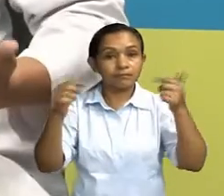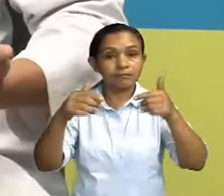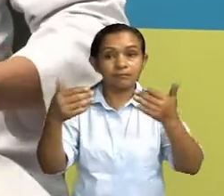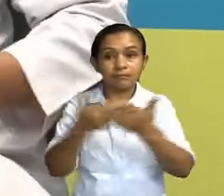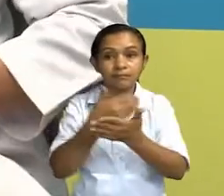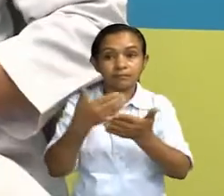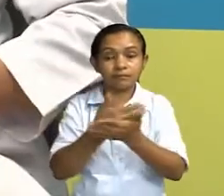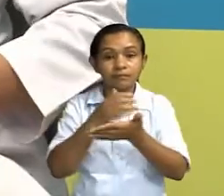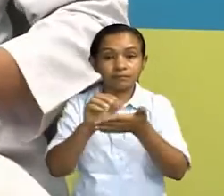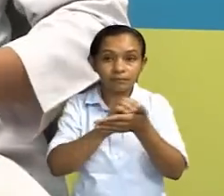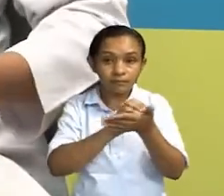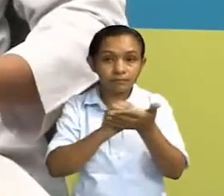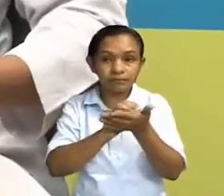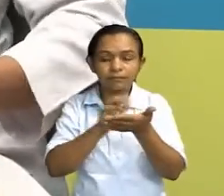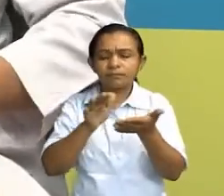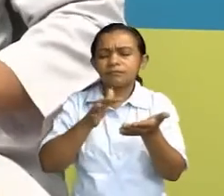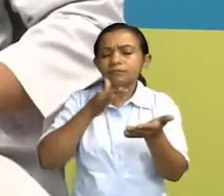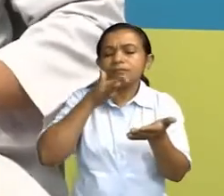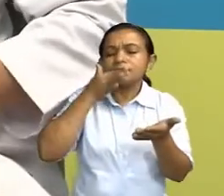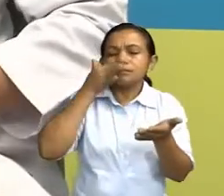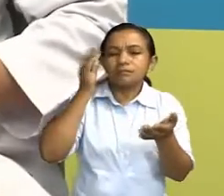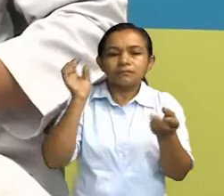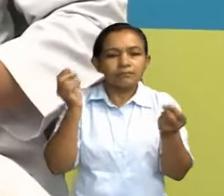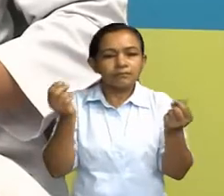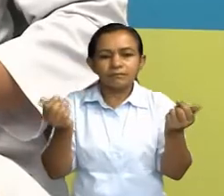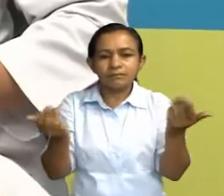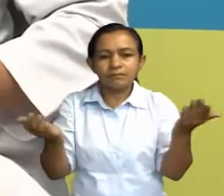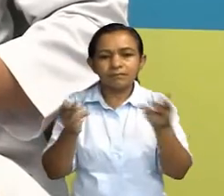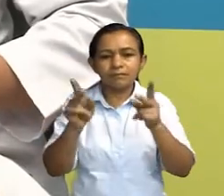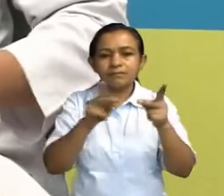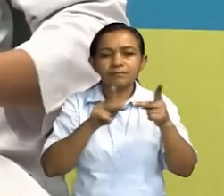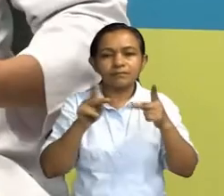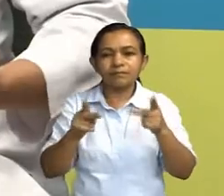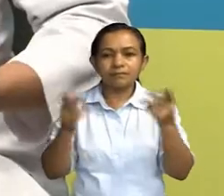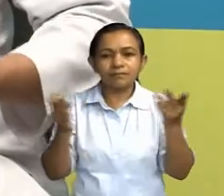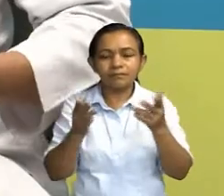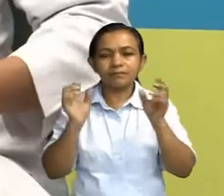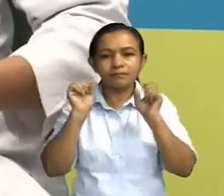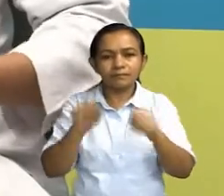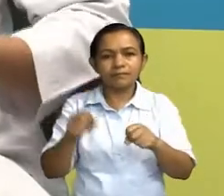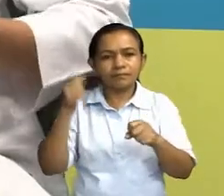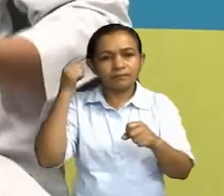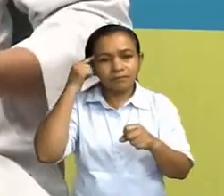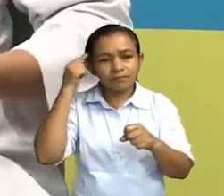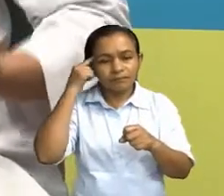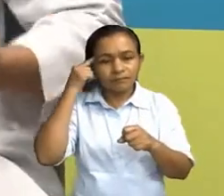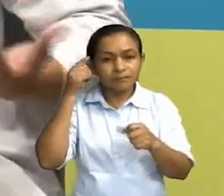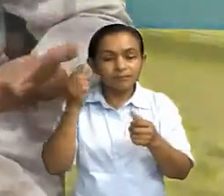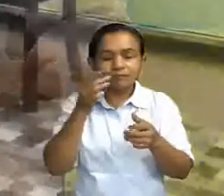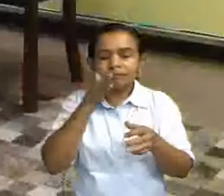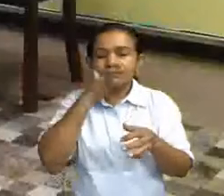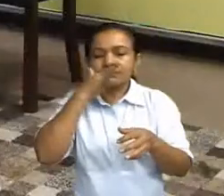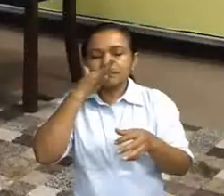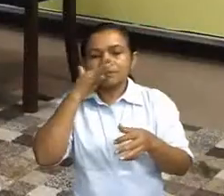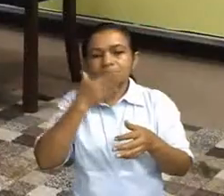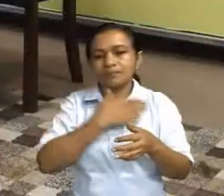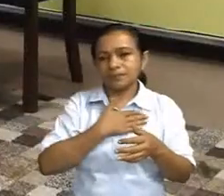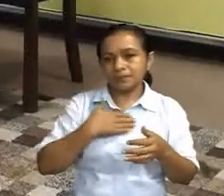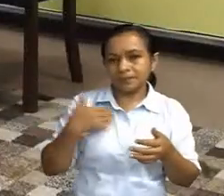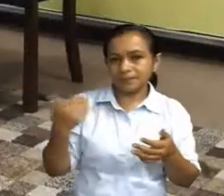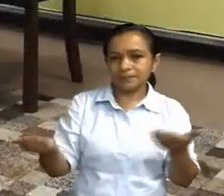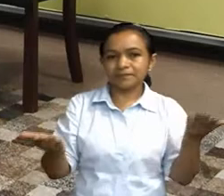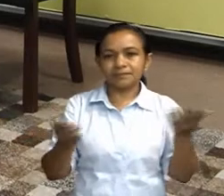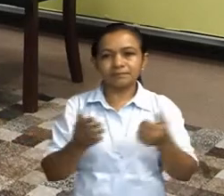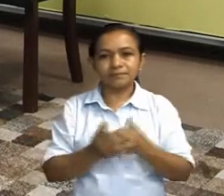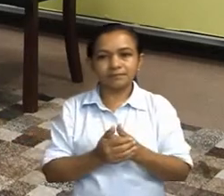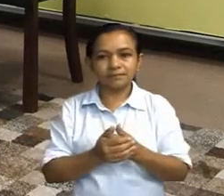marcas de jabones que son bien olorosos, y entonces la gente, de repente podemos pensar que entre más oloroso es el jabón, es